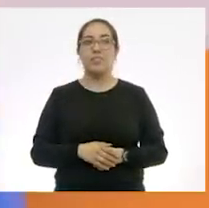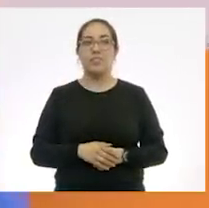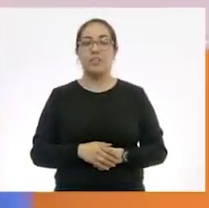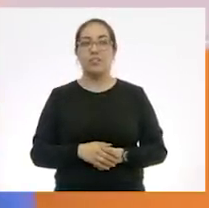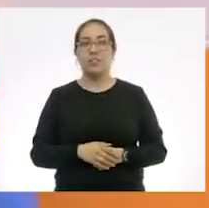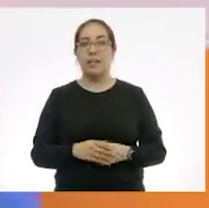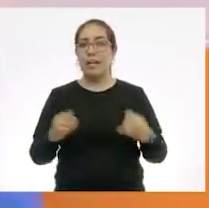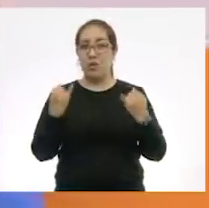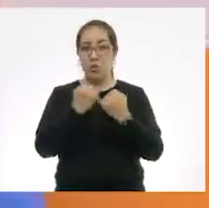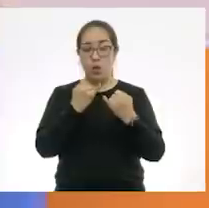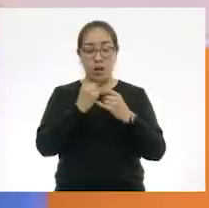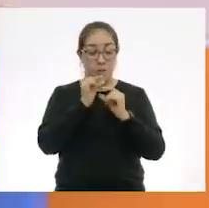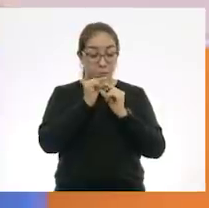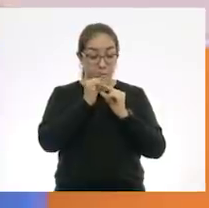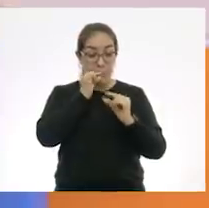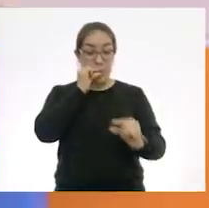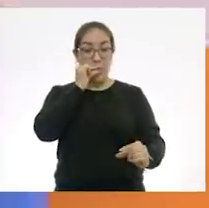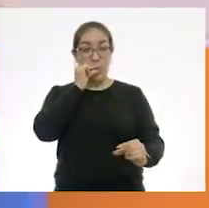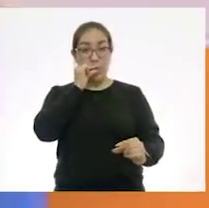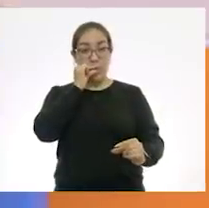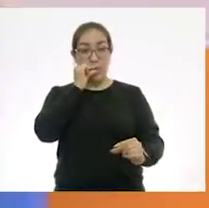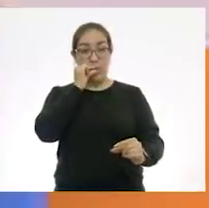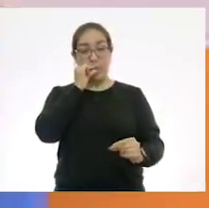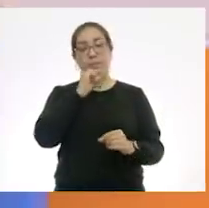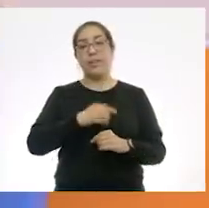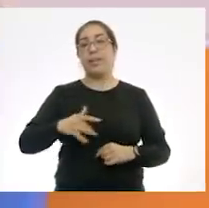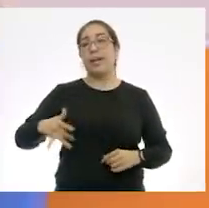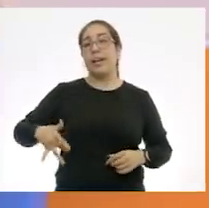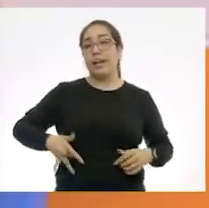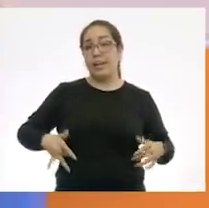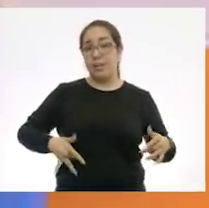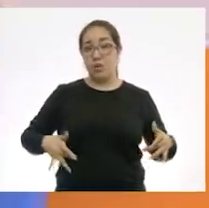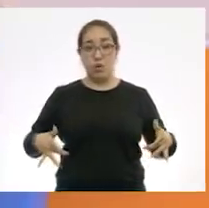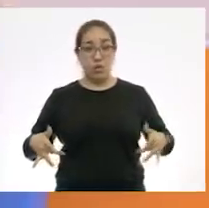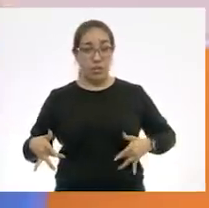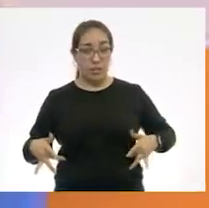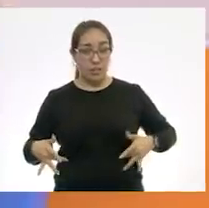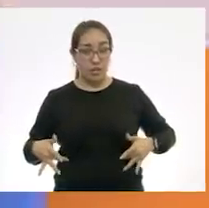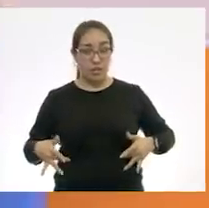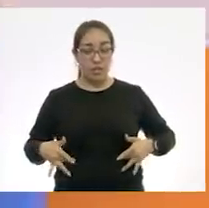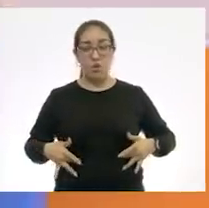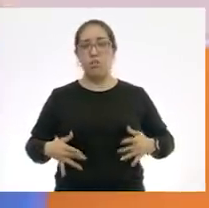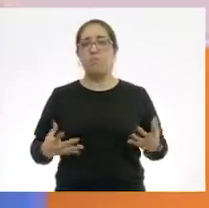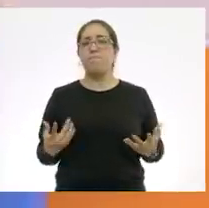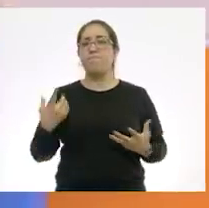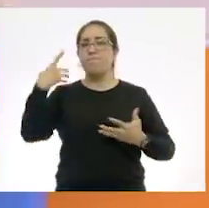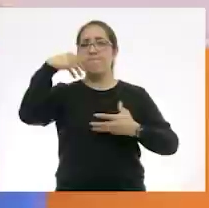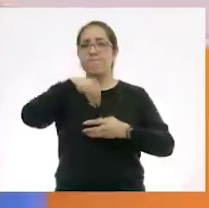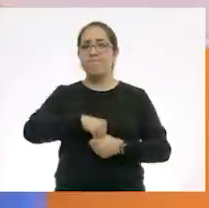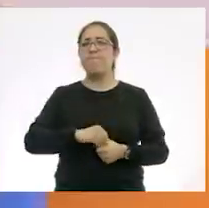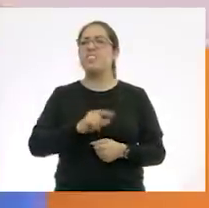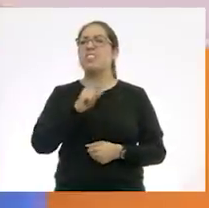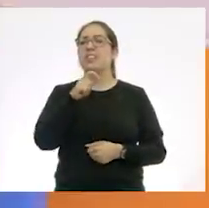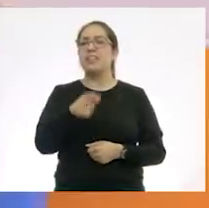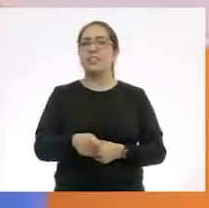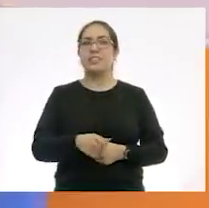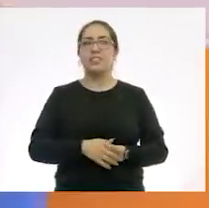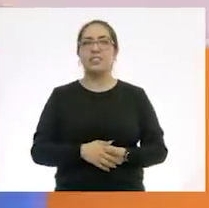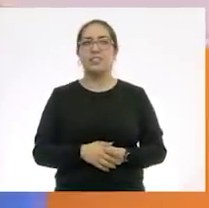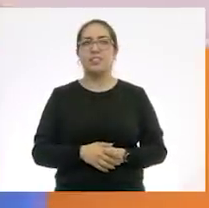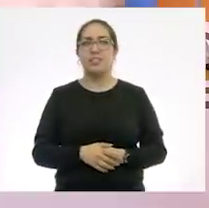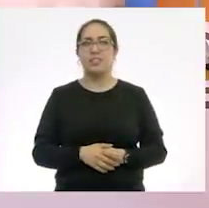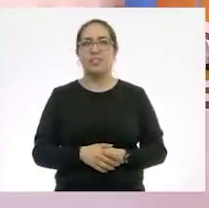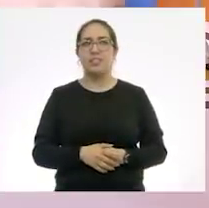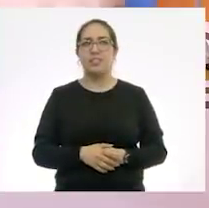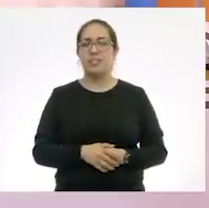popotes o mangueras, unimos riñones y vejiga, estamos dentro de ti y tú ni te enteras. ¿Qué será? Ah, ya